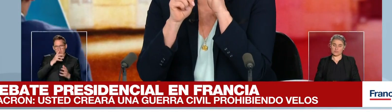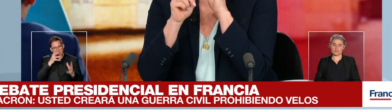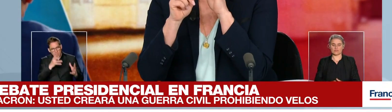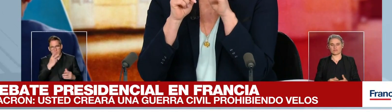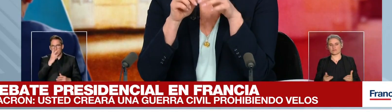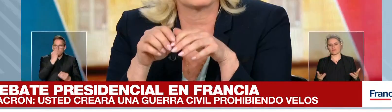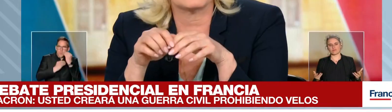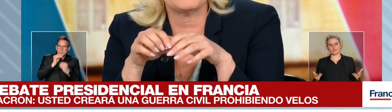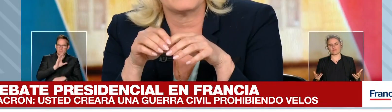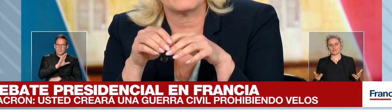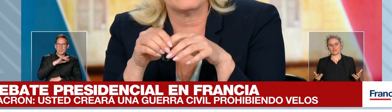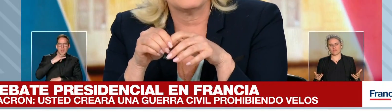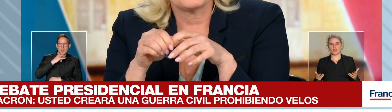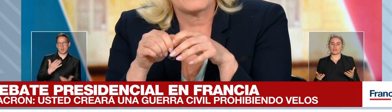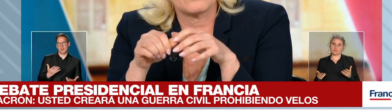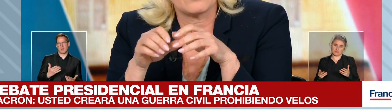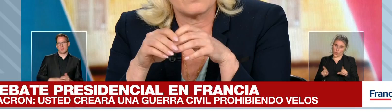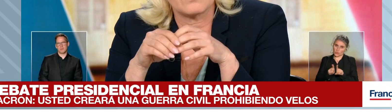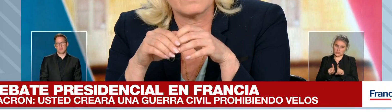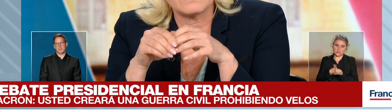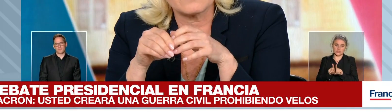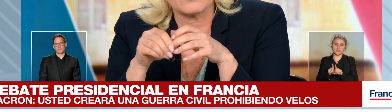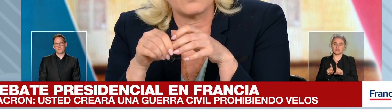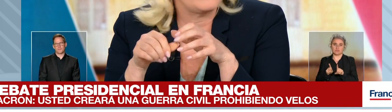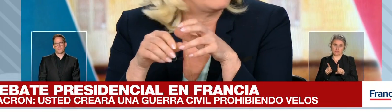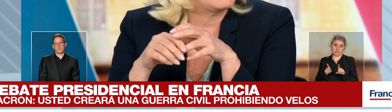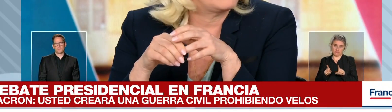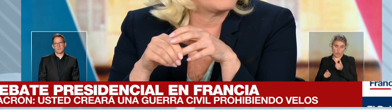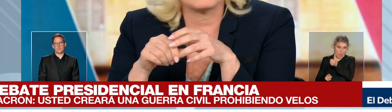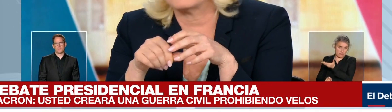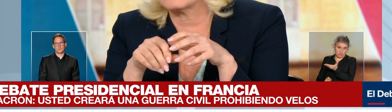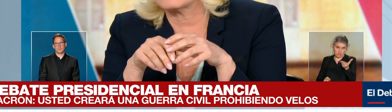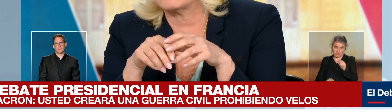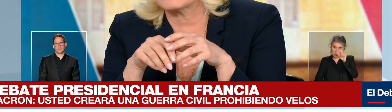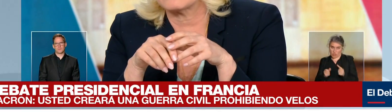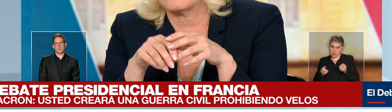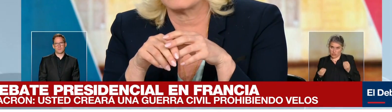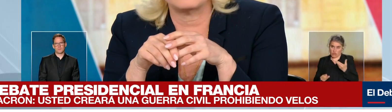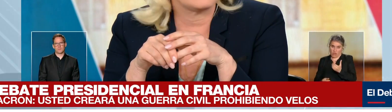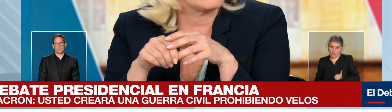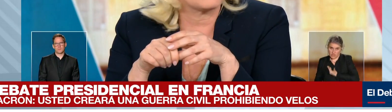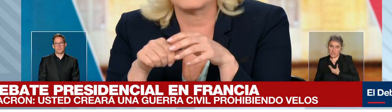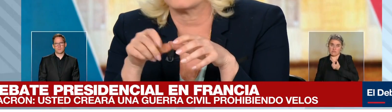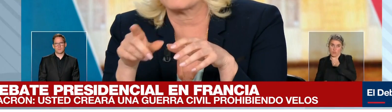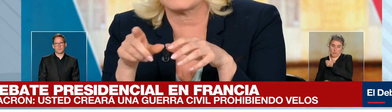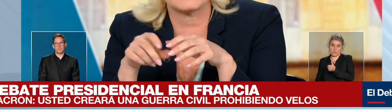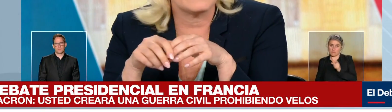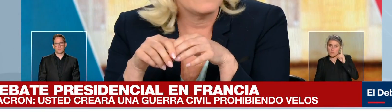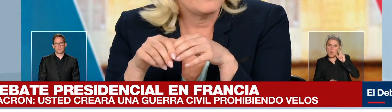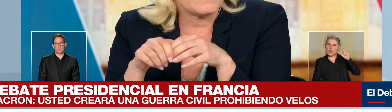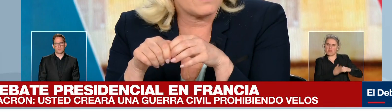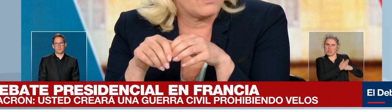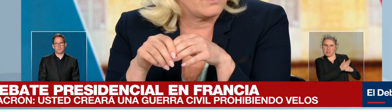sus costumbres, señora Le Pen. Y en algunos casos, de hecho, ellos mismos son las víctimas de